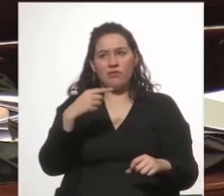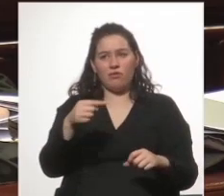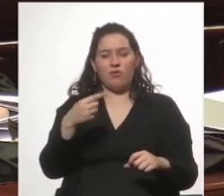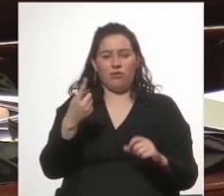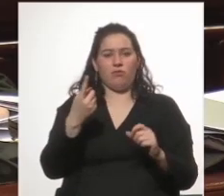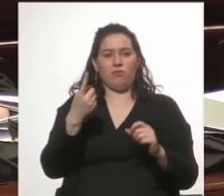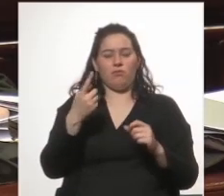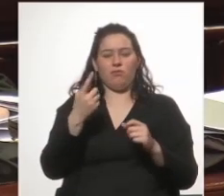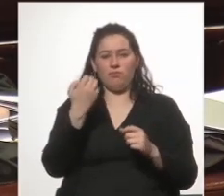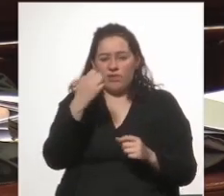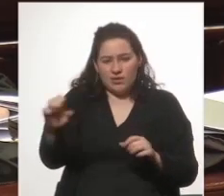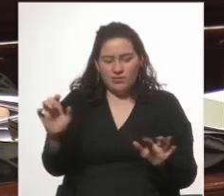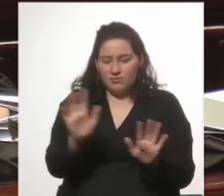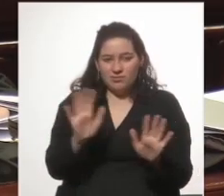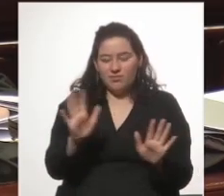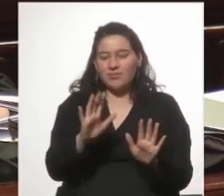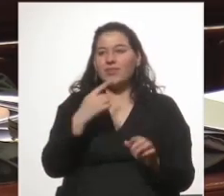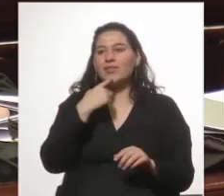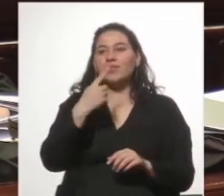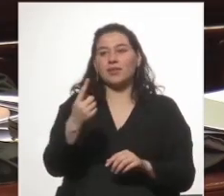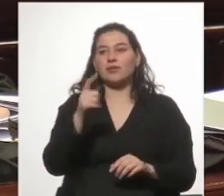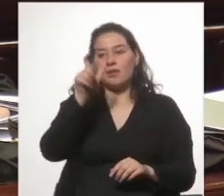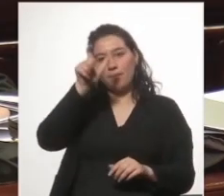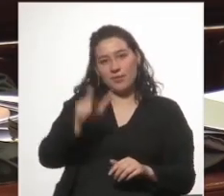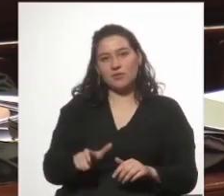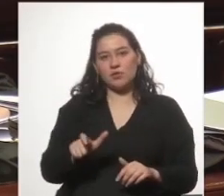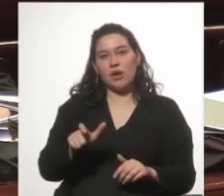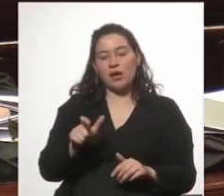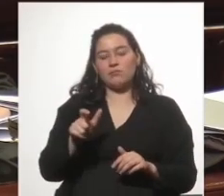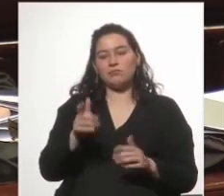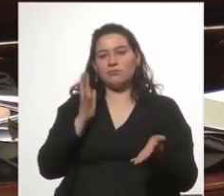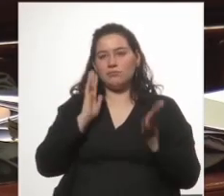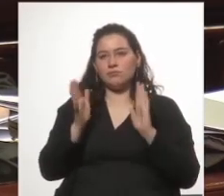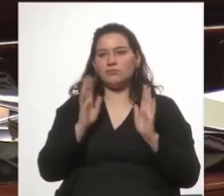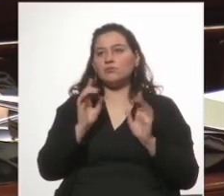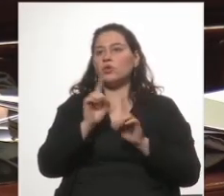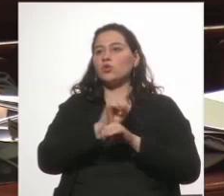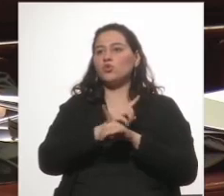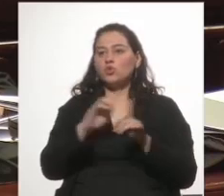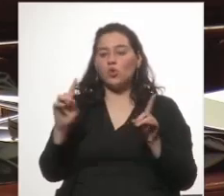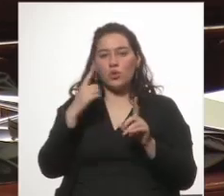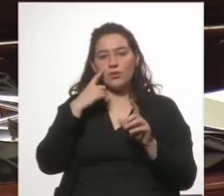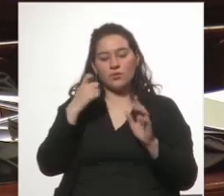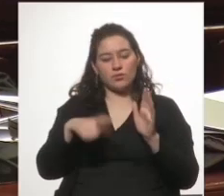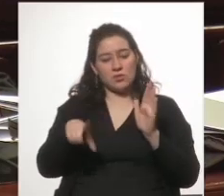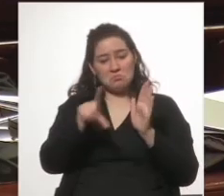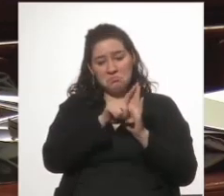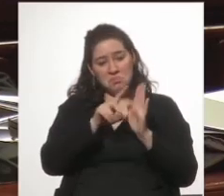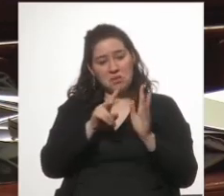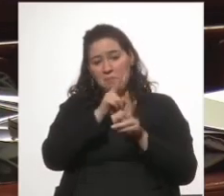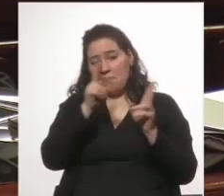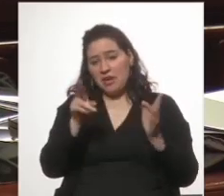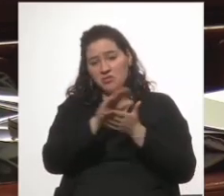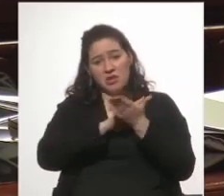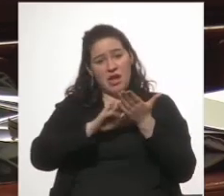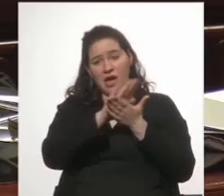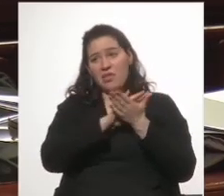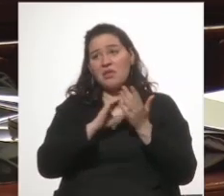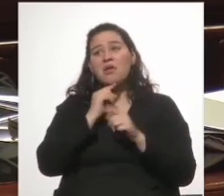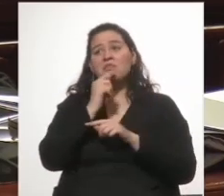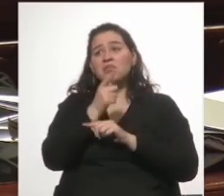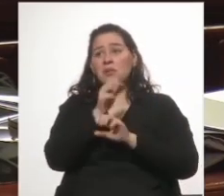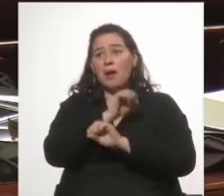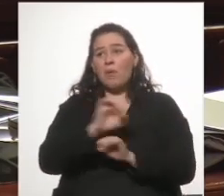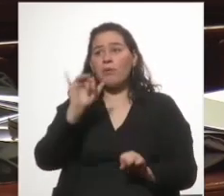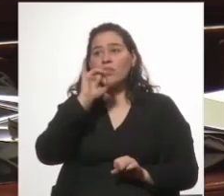delito. Así lo expresa Vallado Bengoa. No previendo la legislación un plazo determinado para cumplir con la obligación de denunciar,